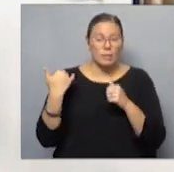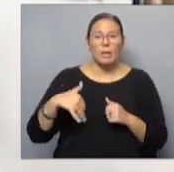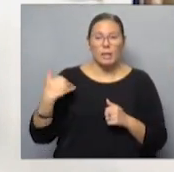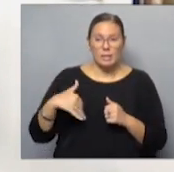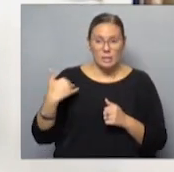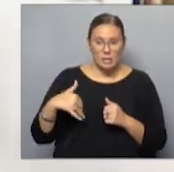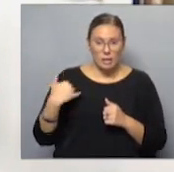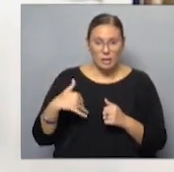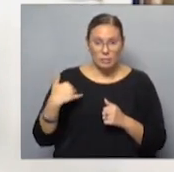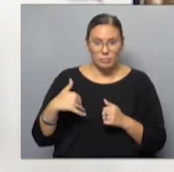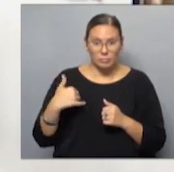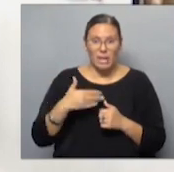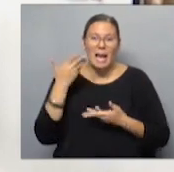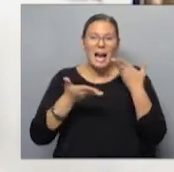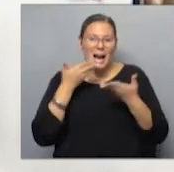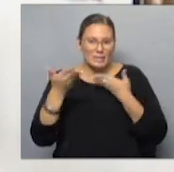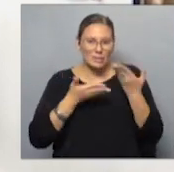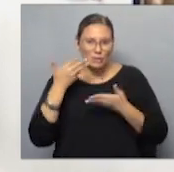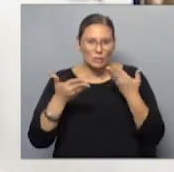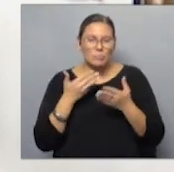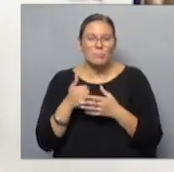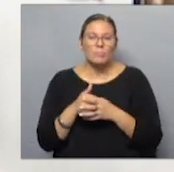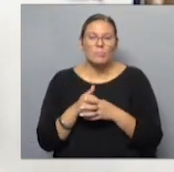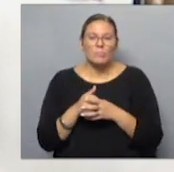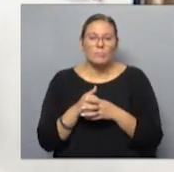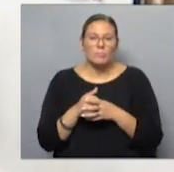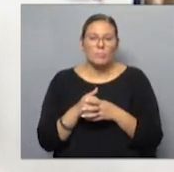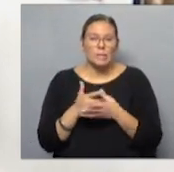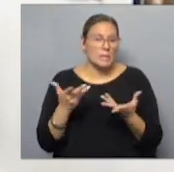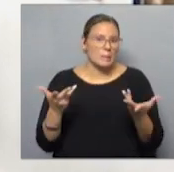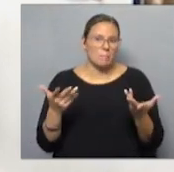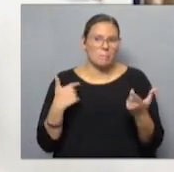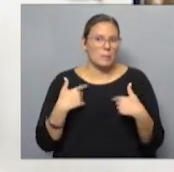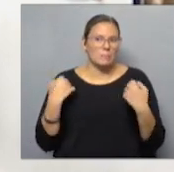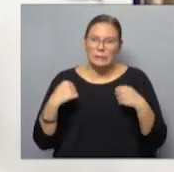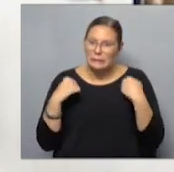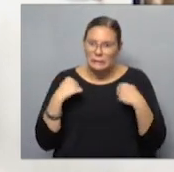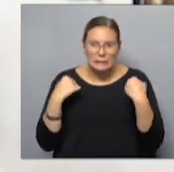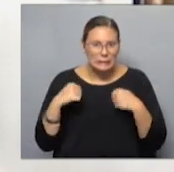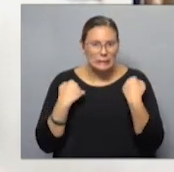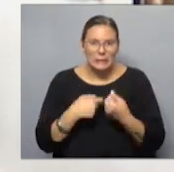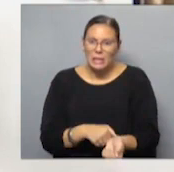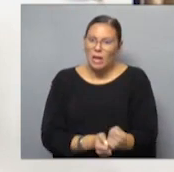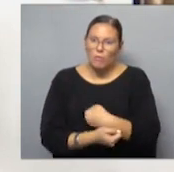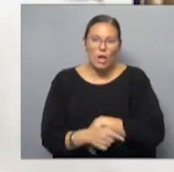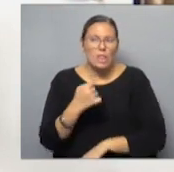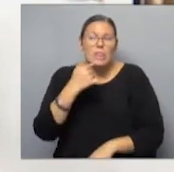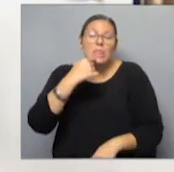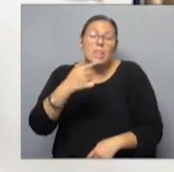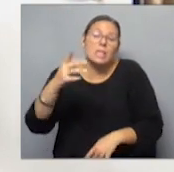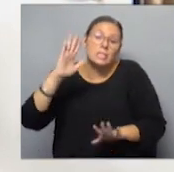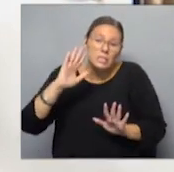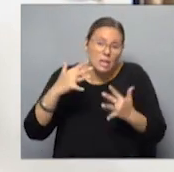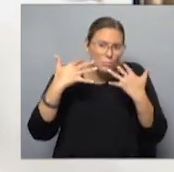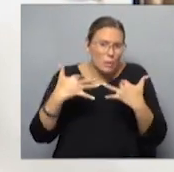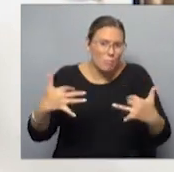Argentina, el cantador. Y bueno, estamos dándolo todo. Dicen que es un espectáculo